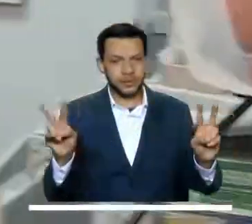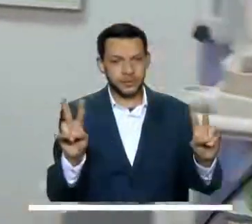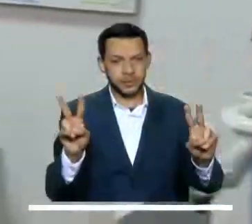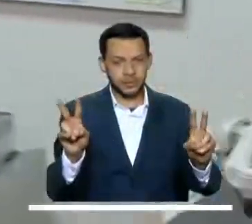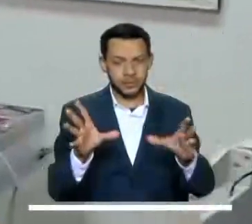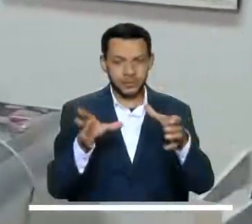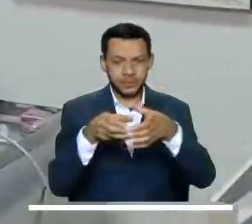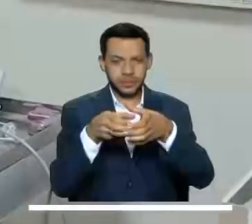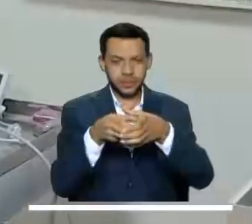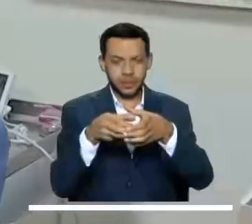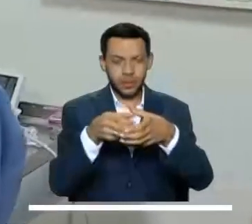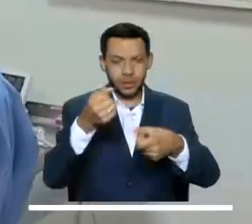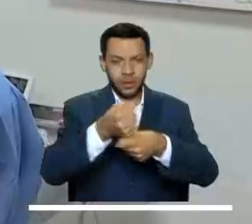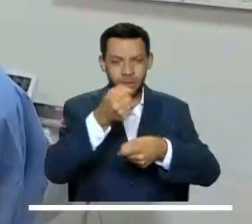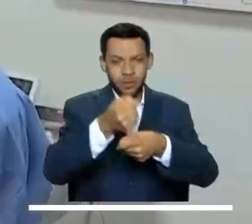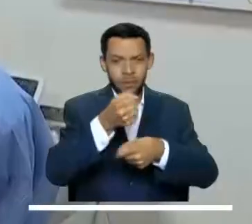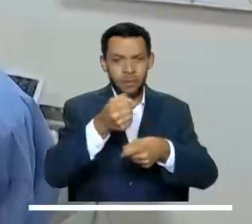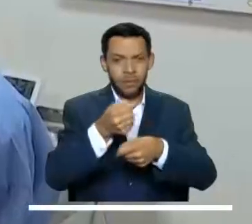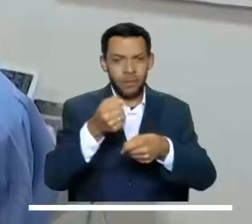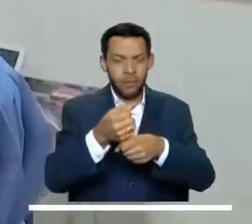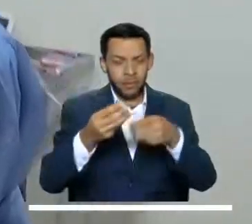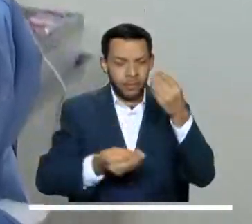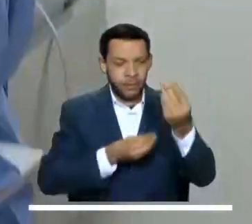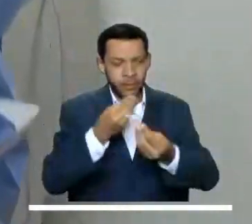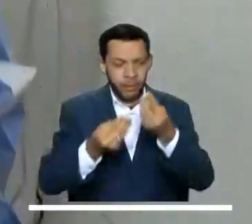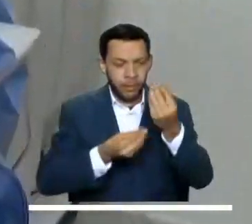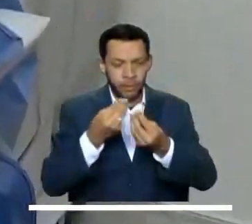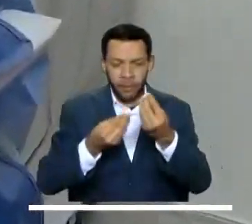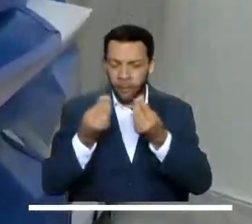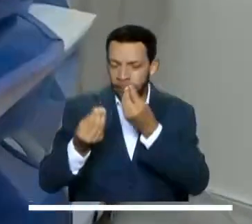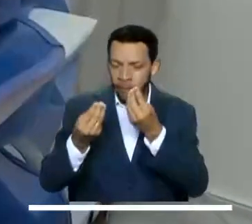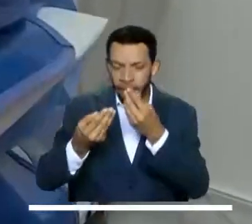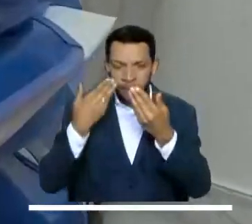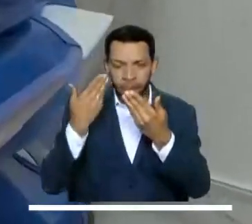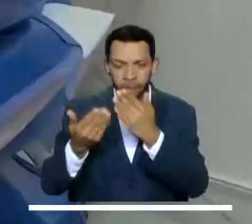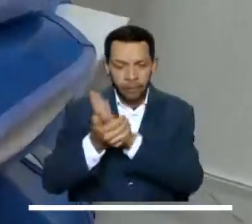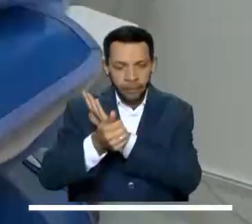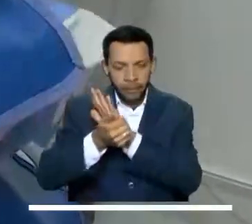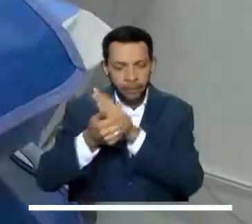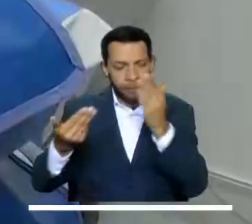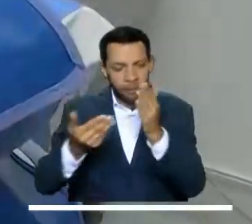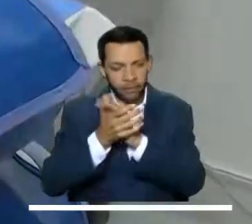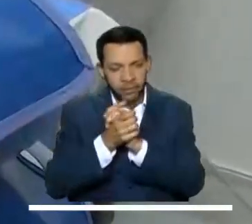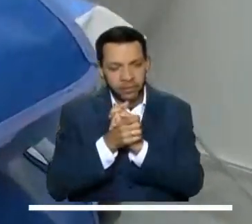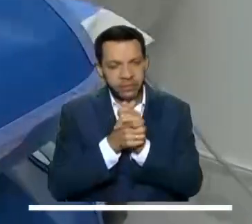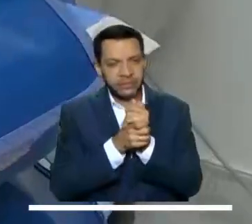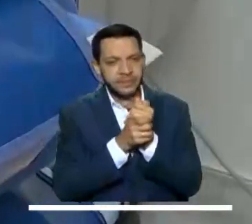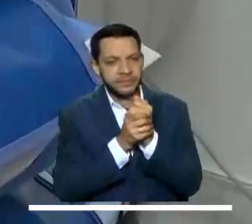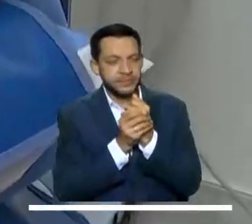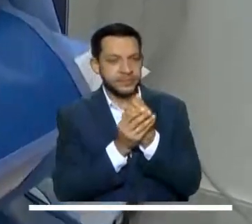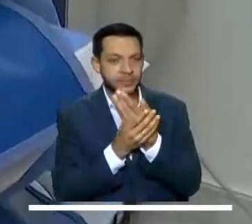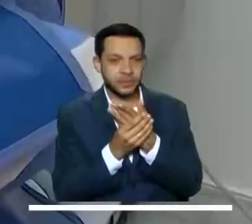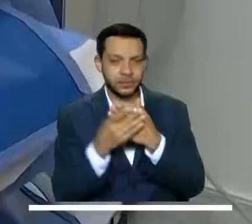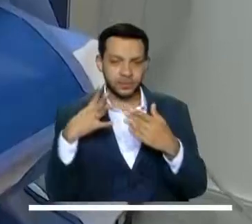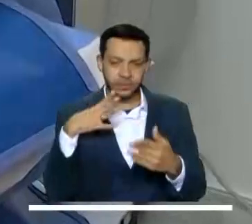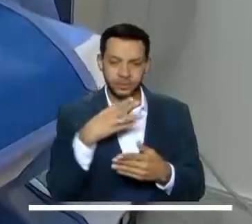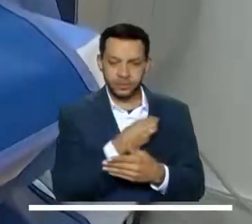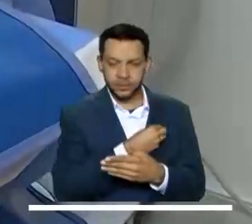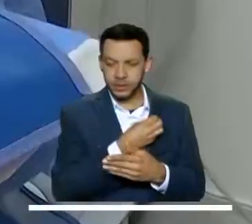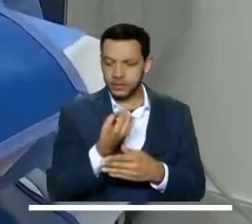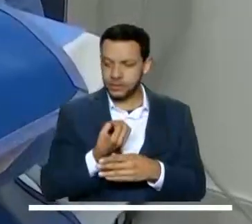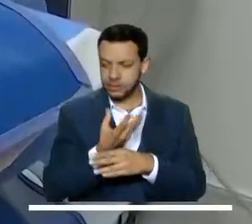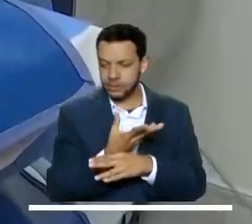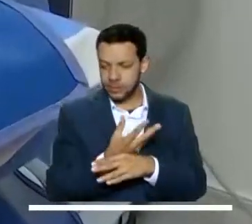equipo de endoscopia. ¿Qué va a hacer su papá en este momento? En este momento vamos a aplicar la sedación